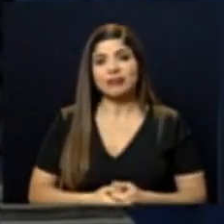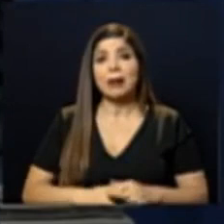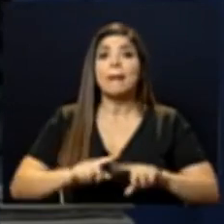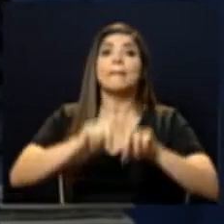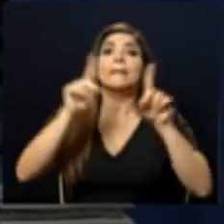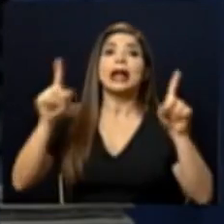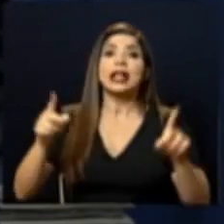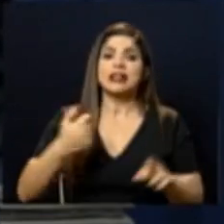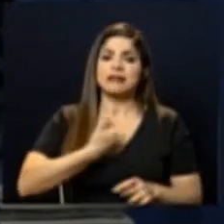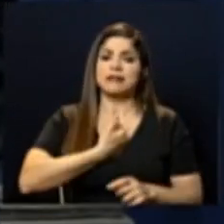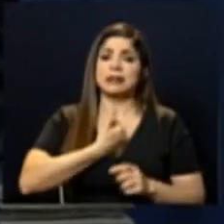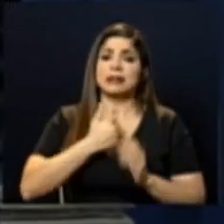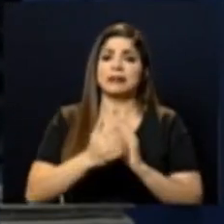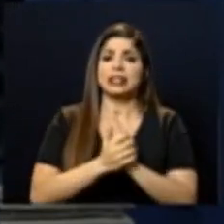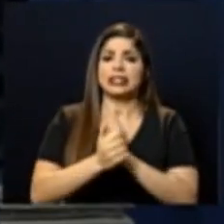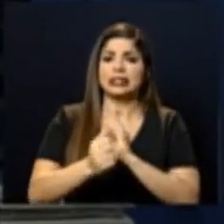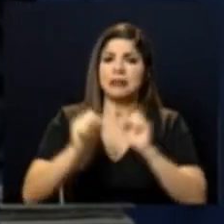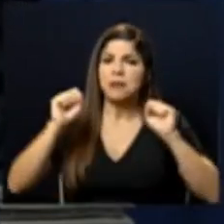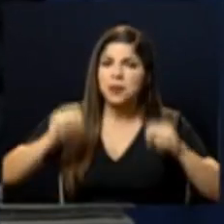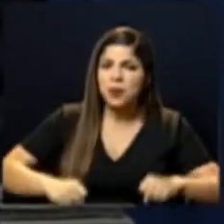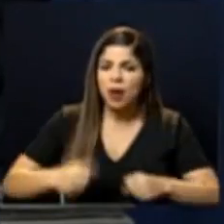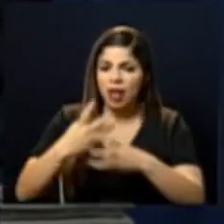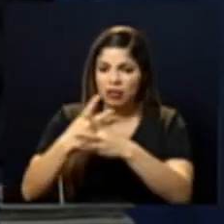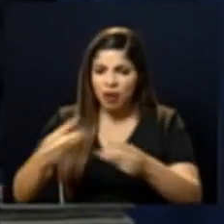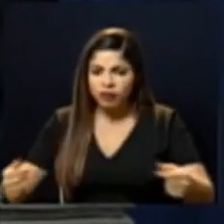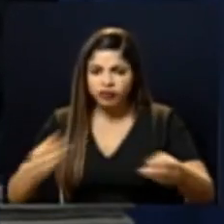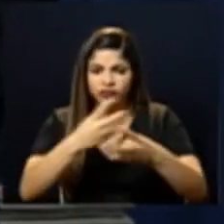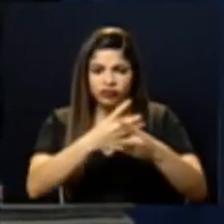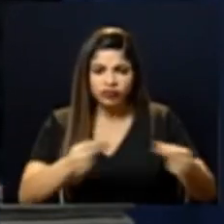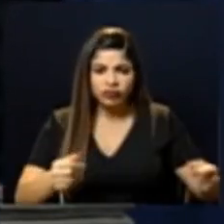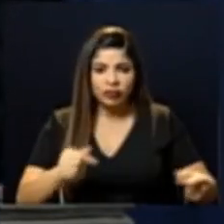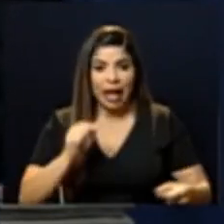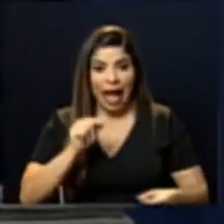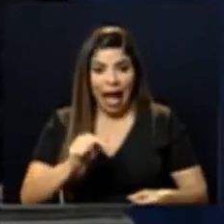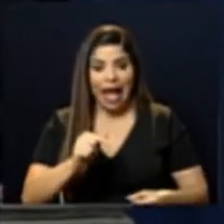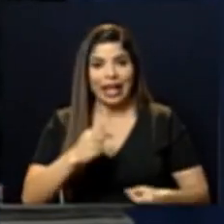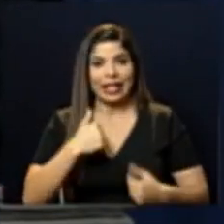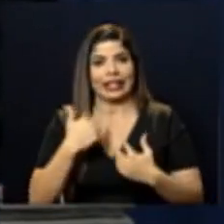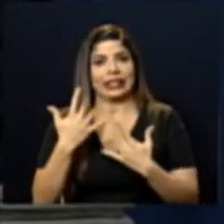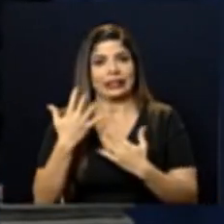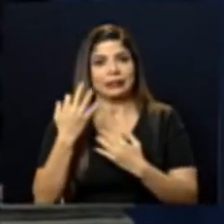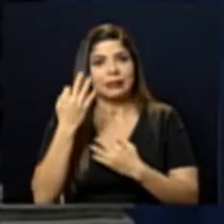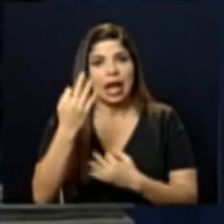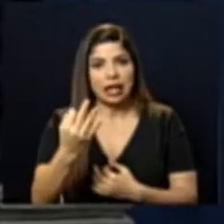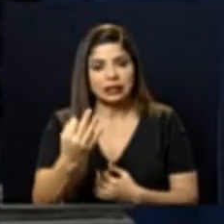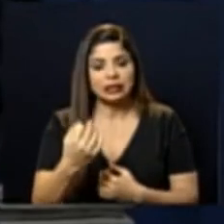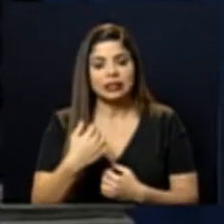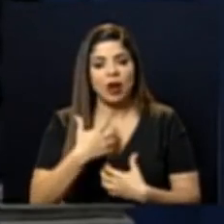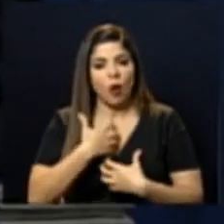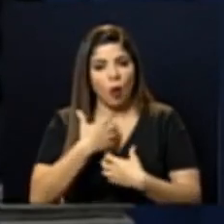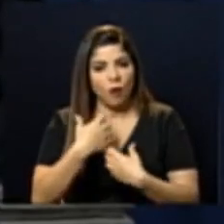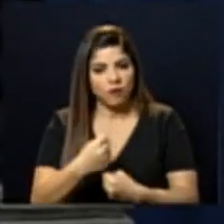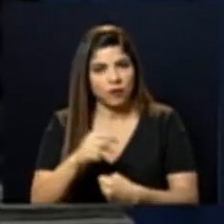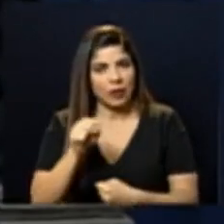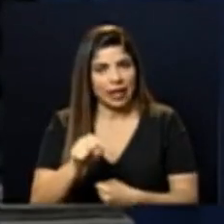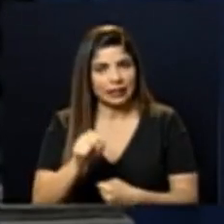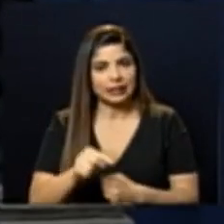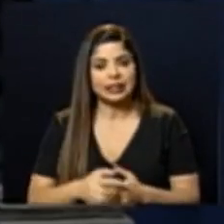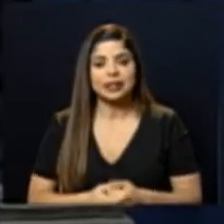Pero en nuestra capacidad de resolver está nuestra esperanza y nuestra confianza.